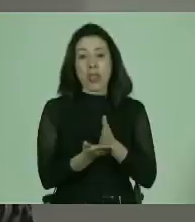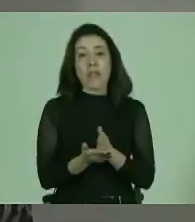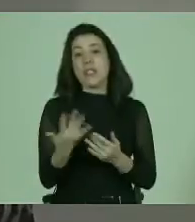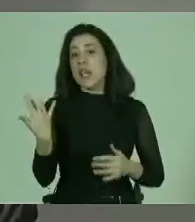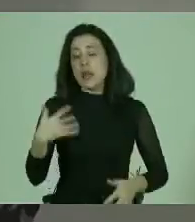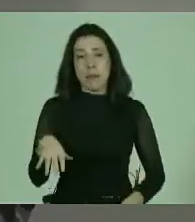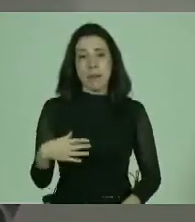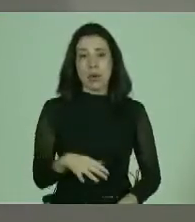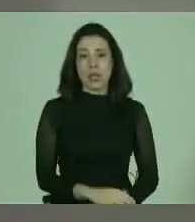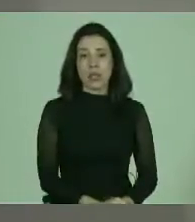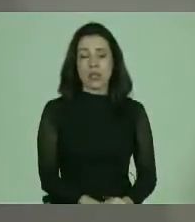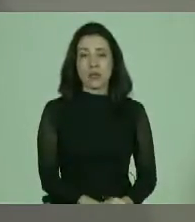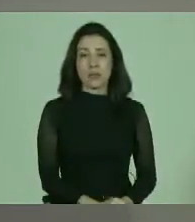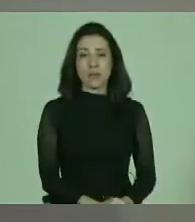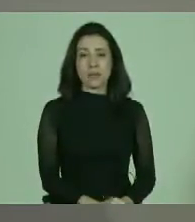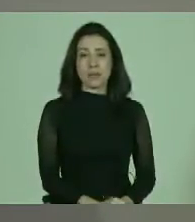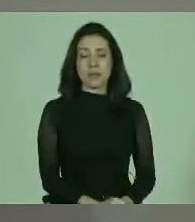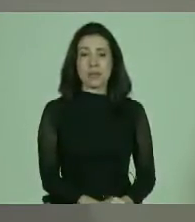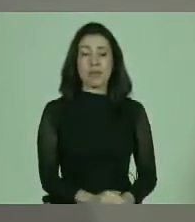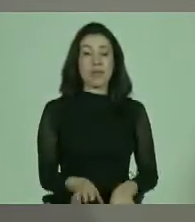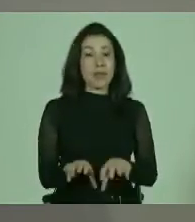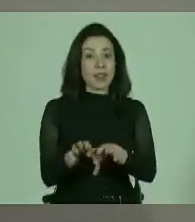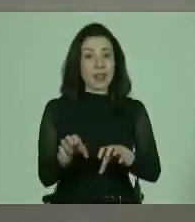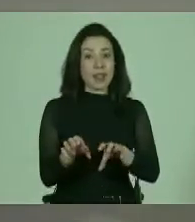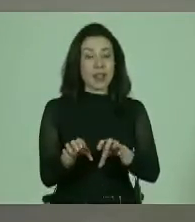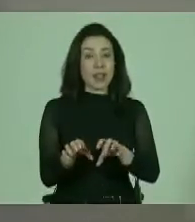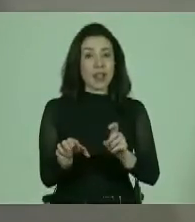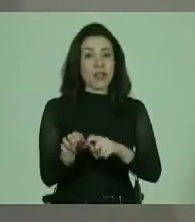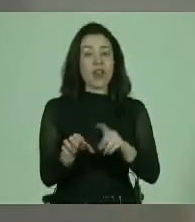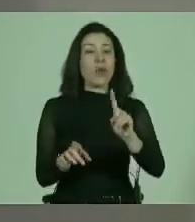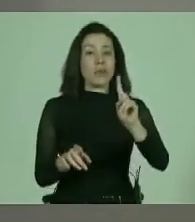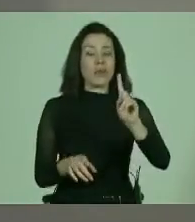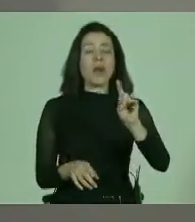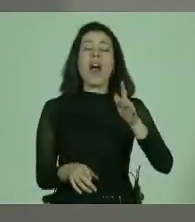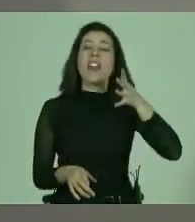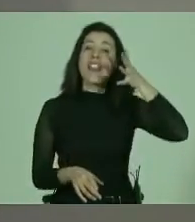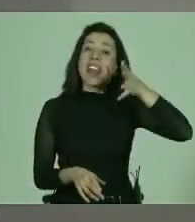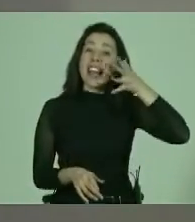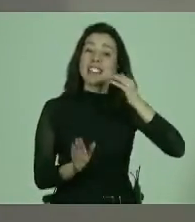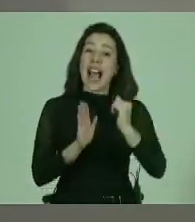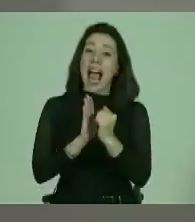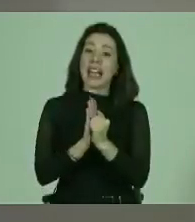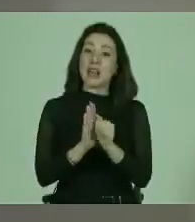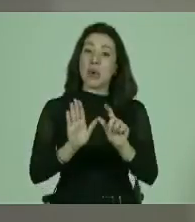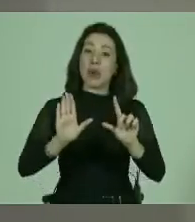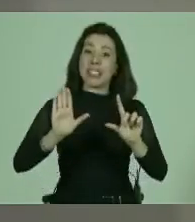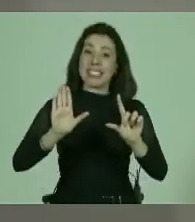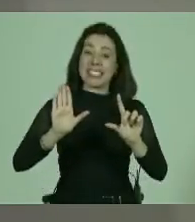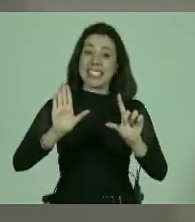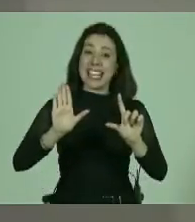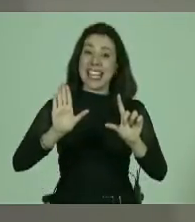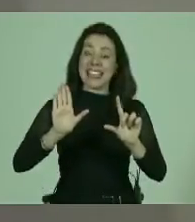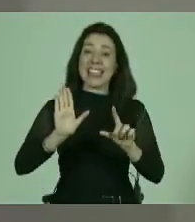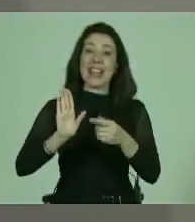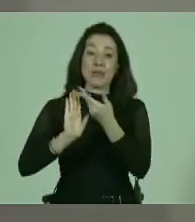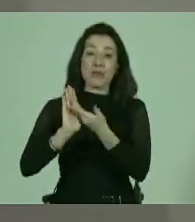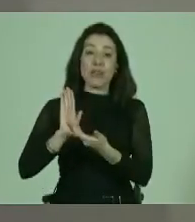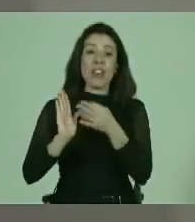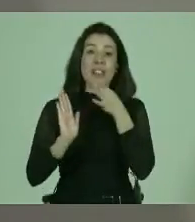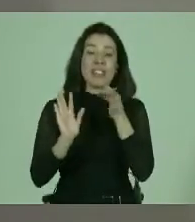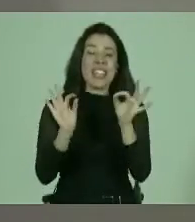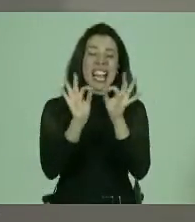realidad el convenio a perdón la declaración en el artículo 7 contempla de forma específica